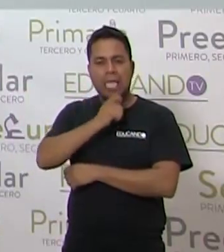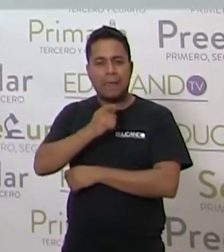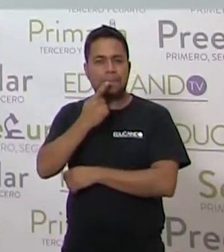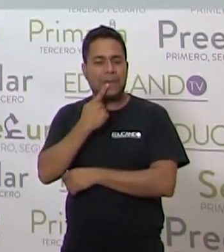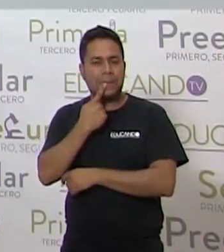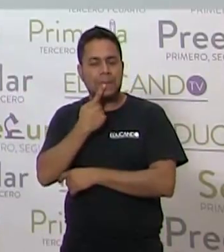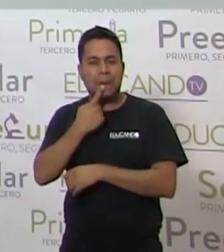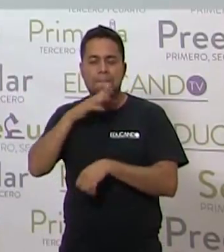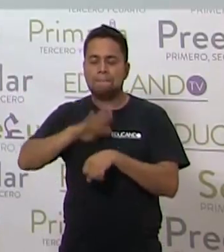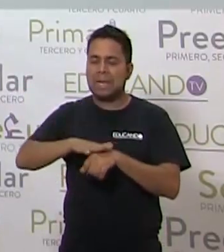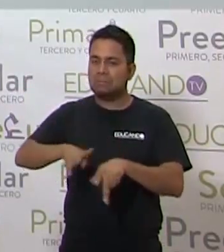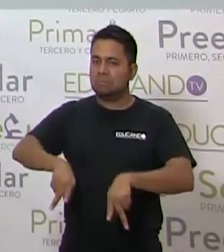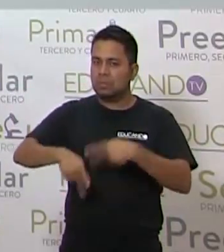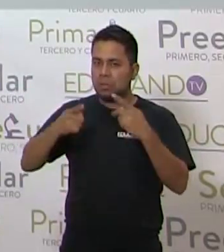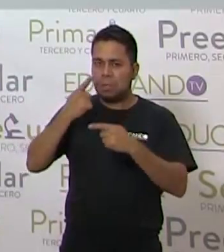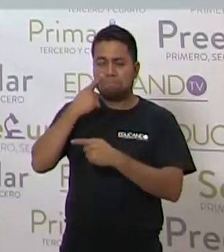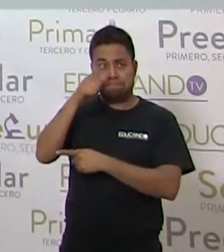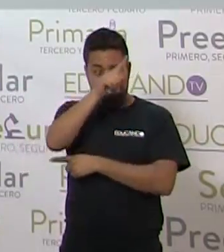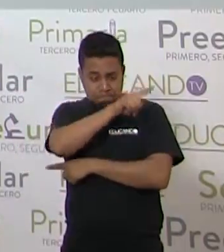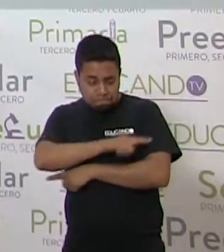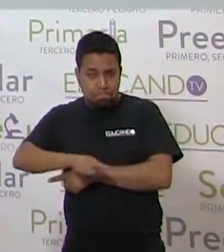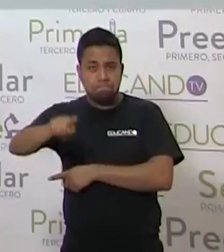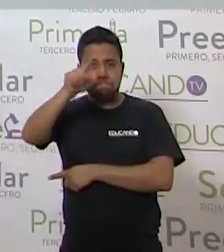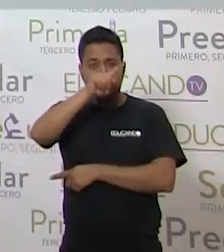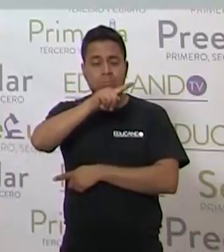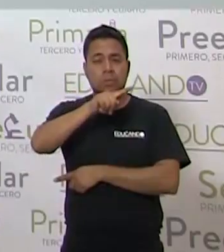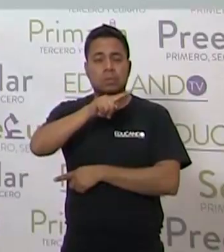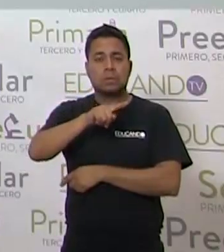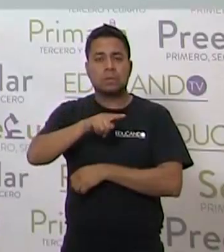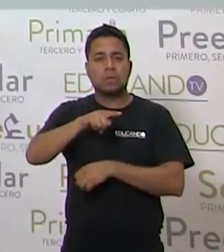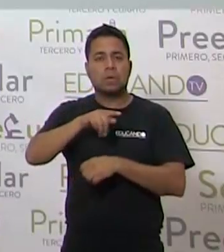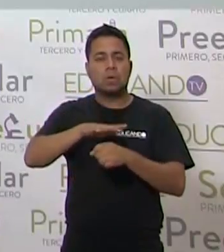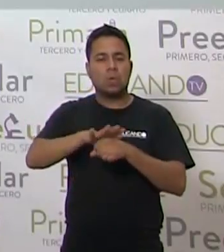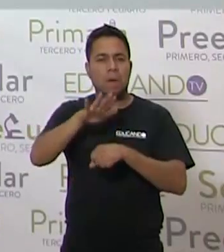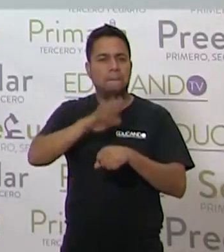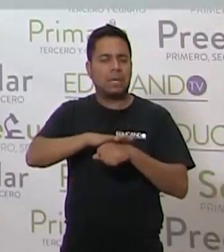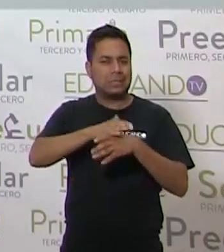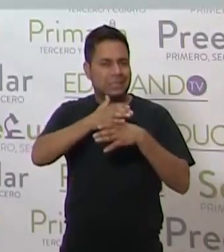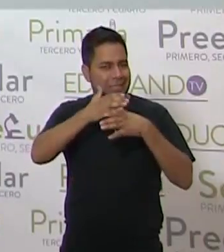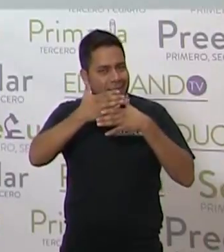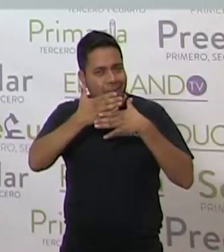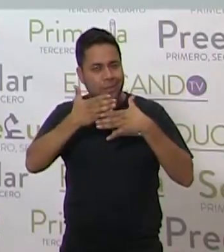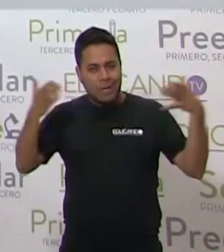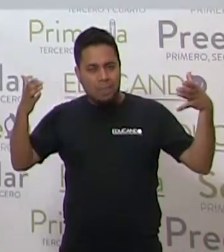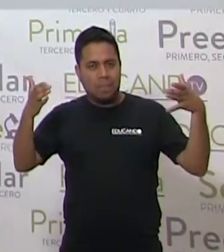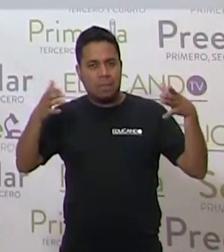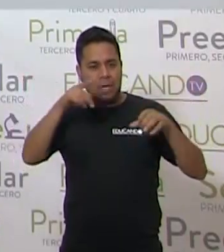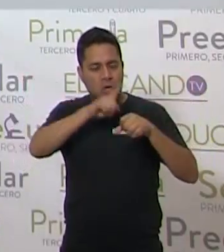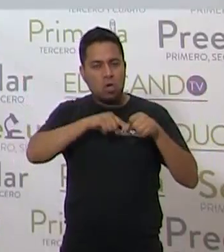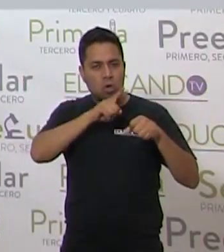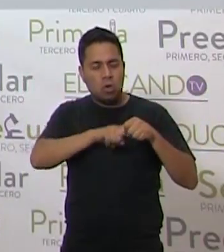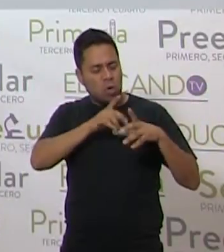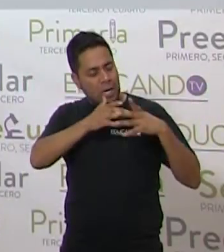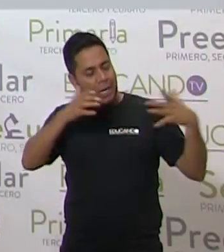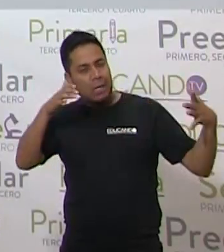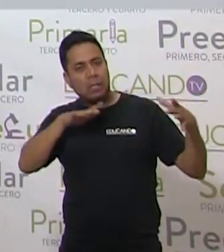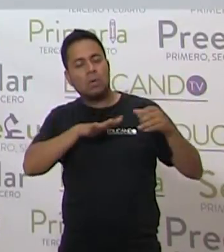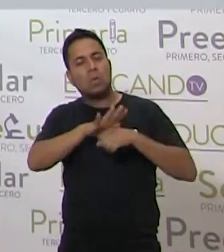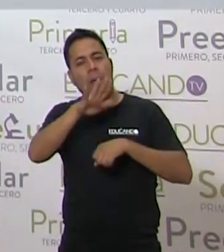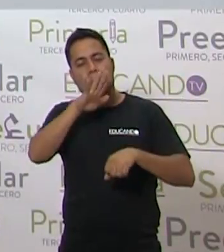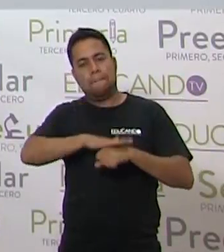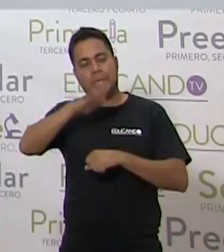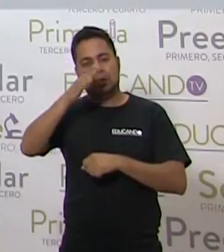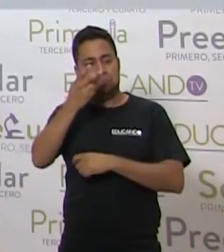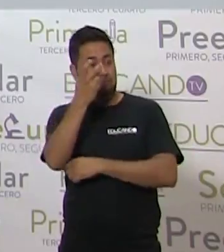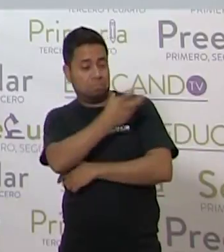vendió si observamos la Gráfica Pues nos vamos a ir pues por la parte coloreada más grande esa